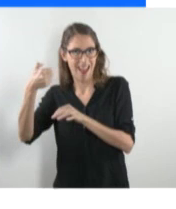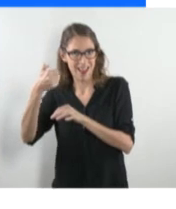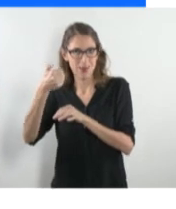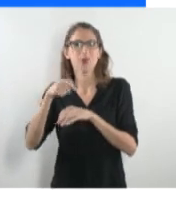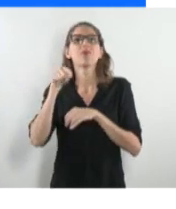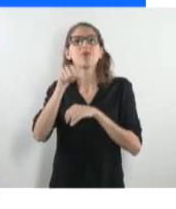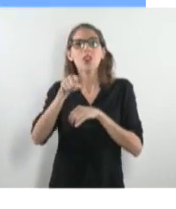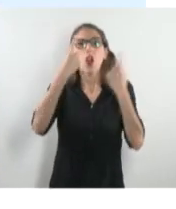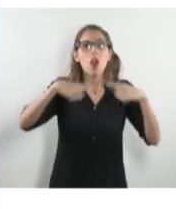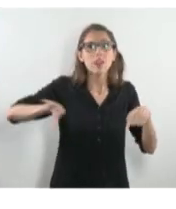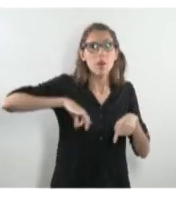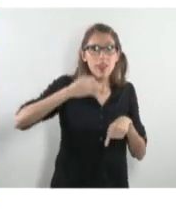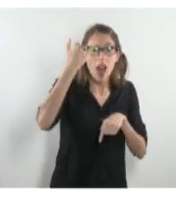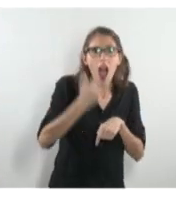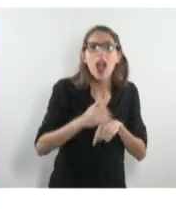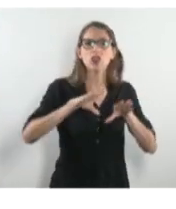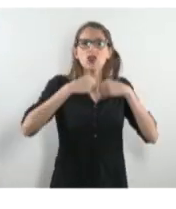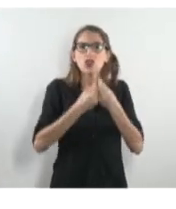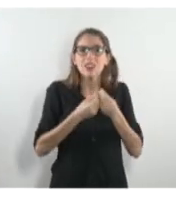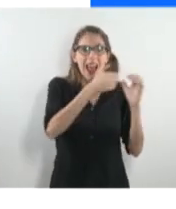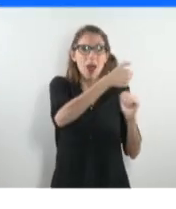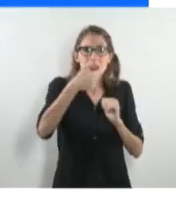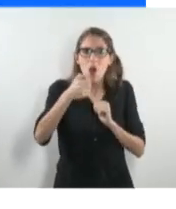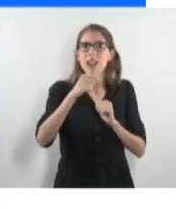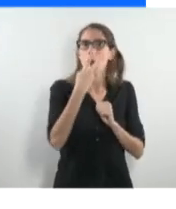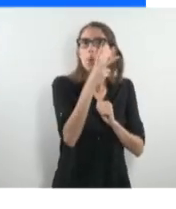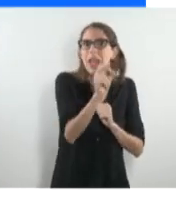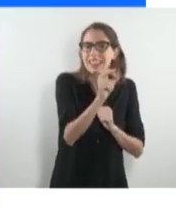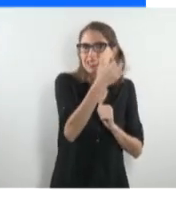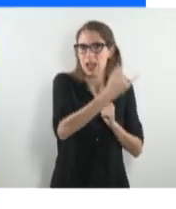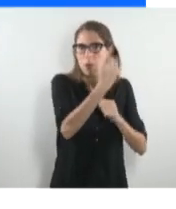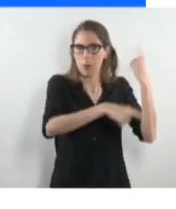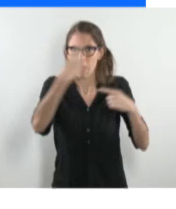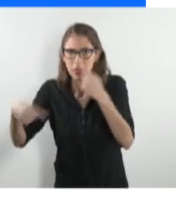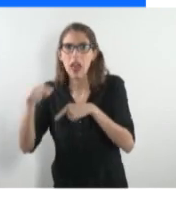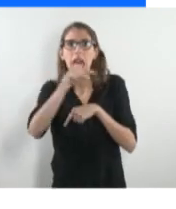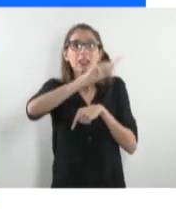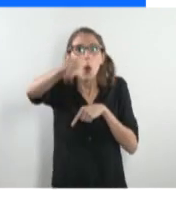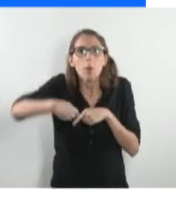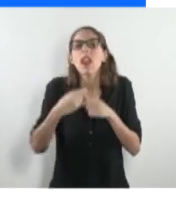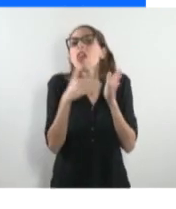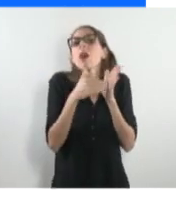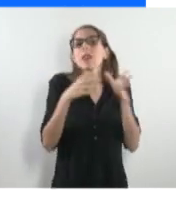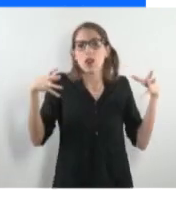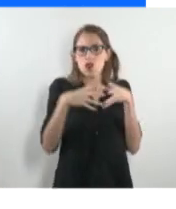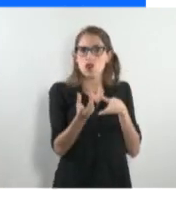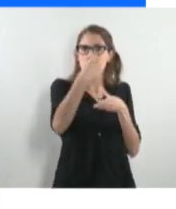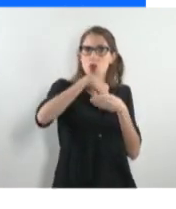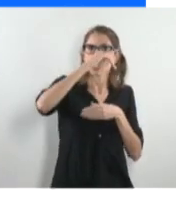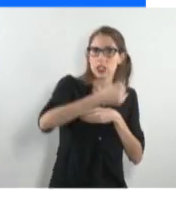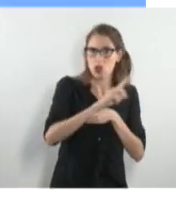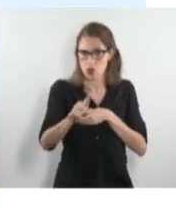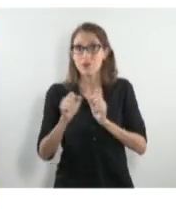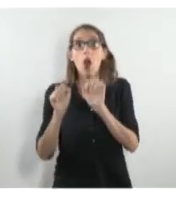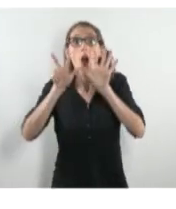vivos se pueden encontrar 20 tipos de aminoácidos que pueden formar proteínas de acuerdo a cómo se organizan. 8 son esenciales.